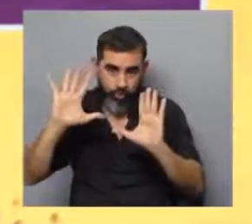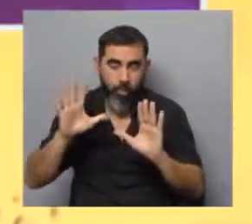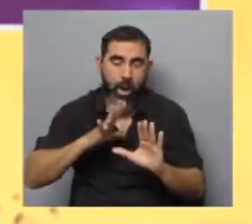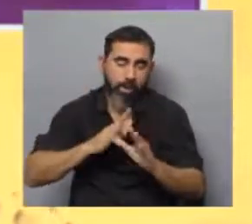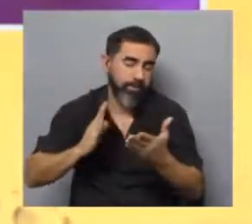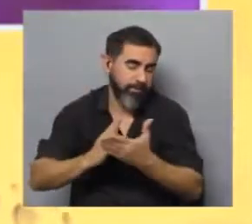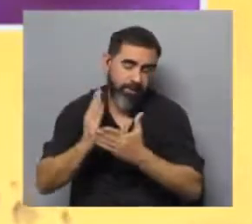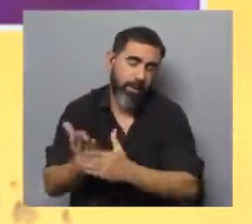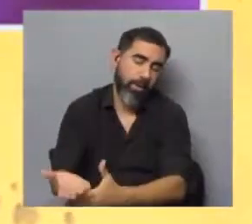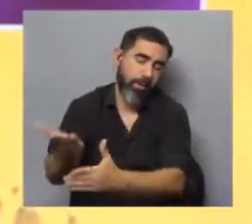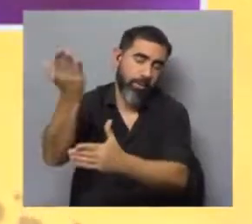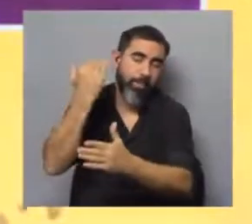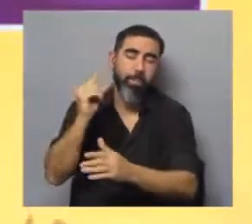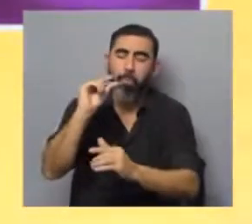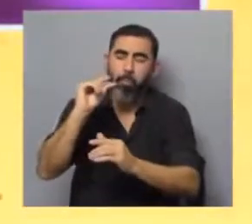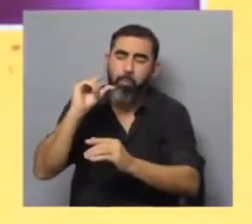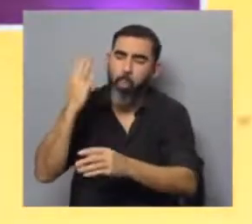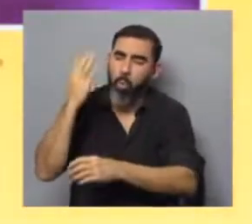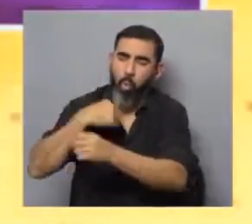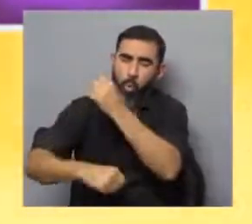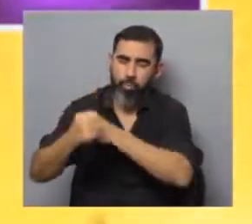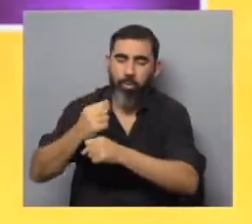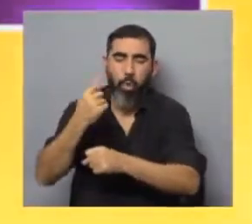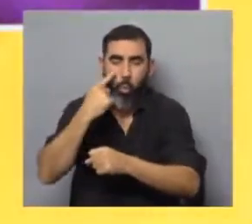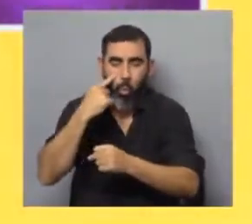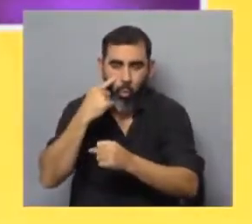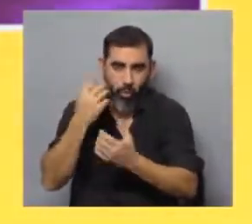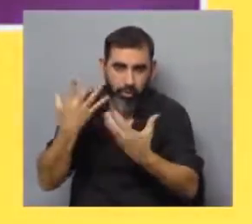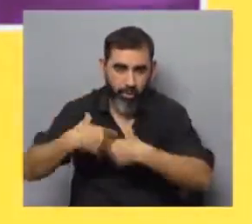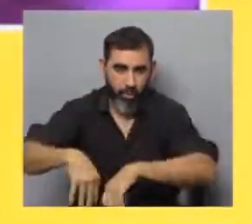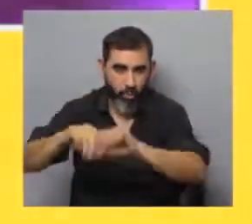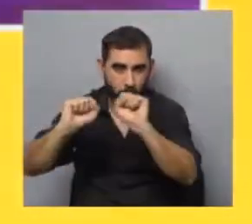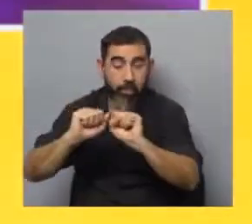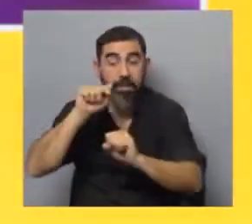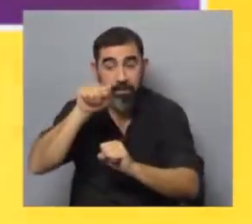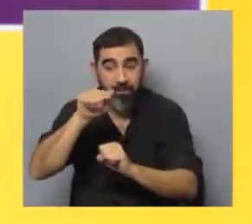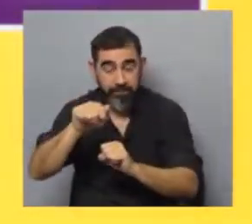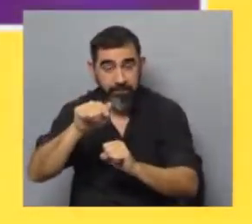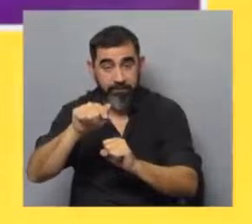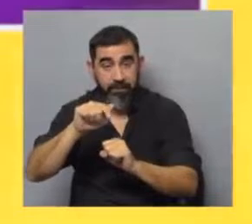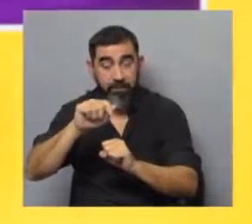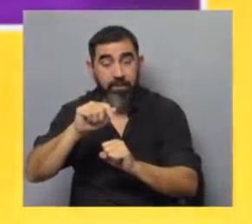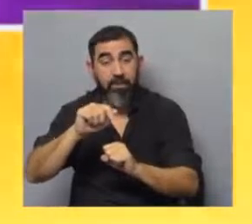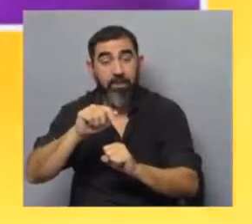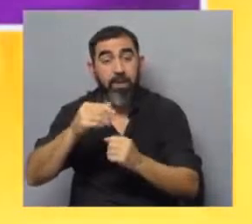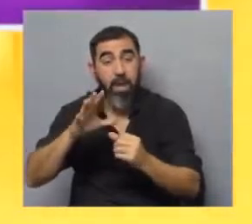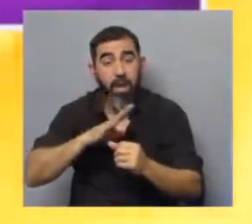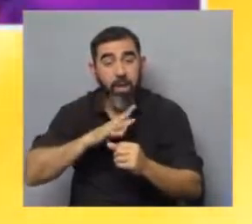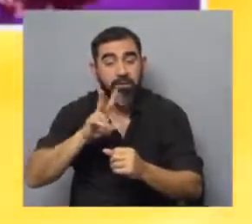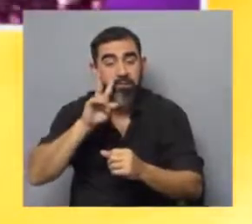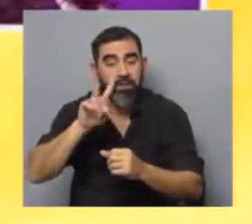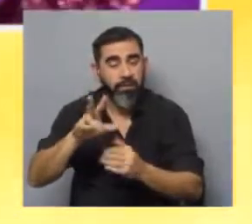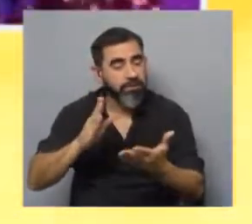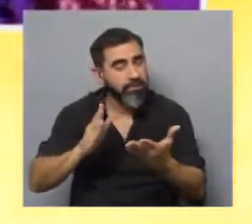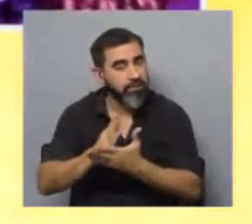desde siempre, pero que desde hace pocas décadas que empezamos a conocerlas. Y este tipo de moléculas se está empezando a ver cada vez